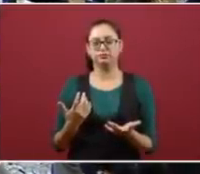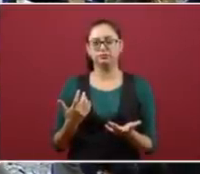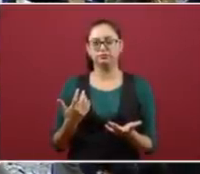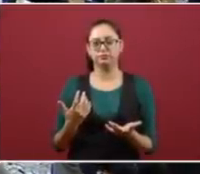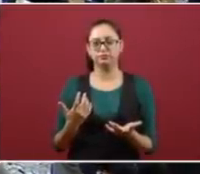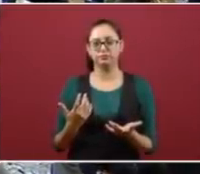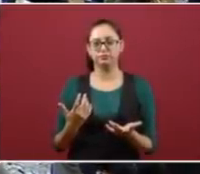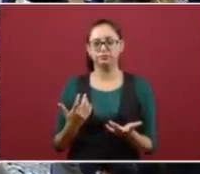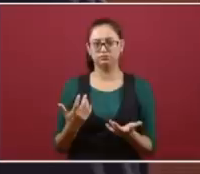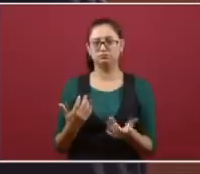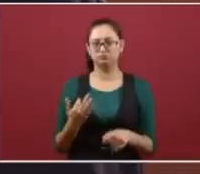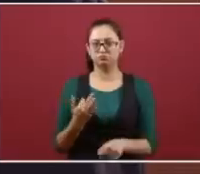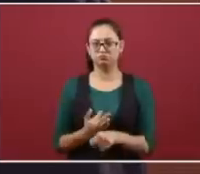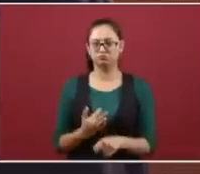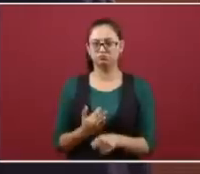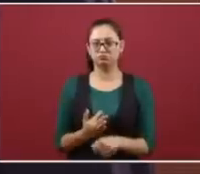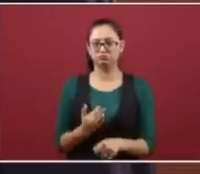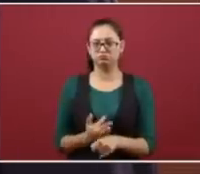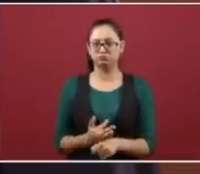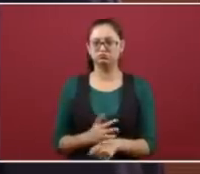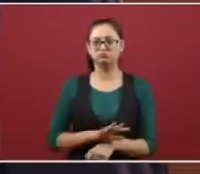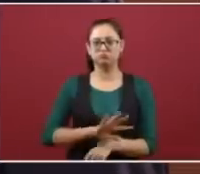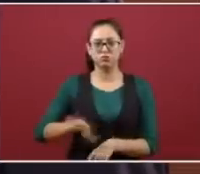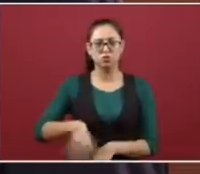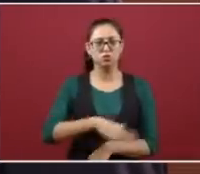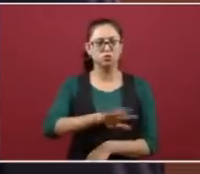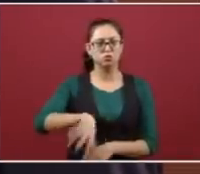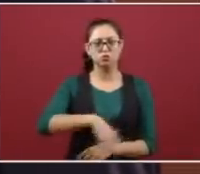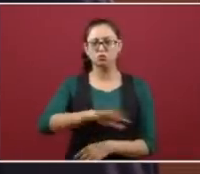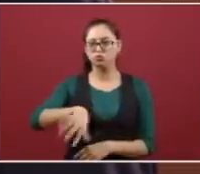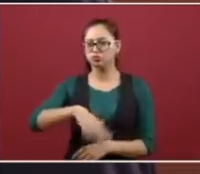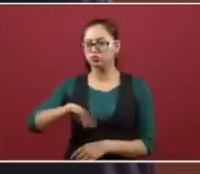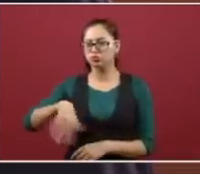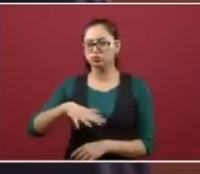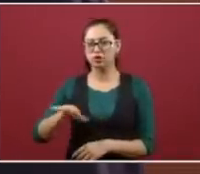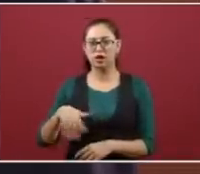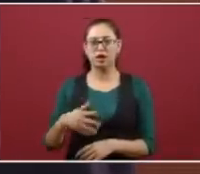haciendo una búsqueda de